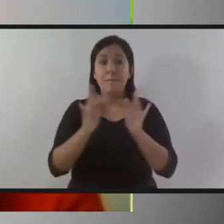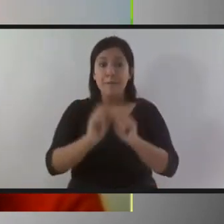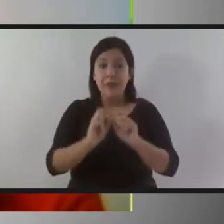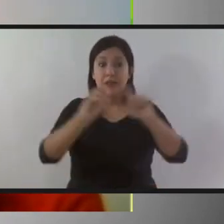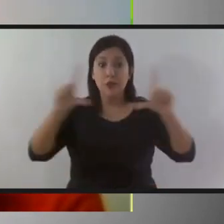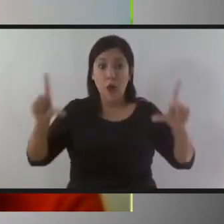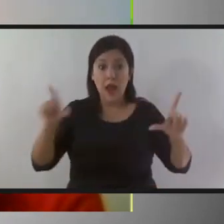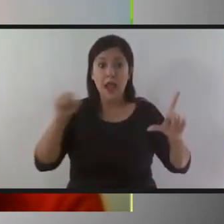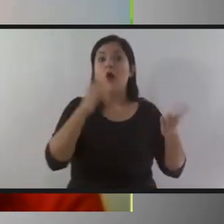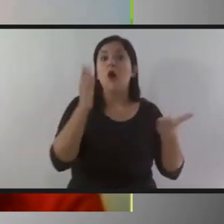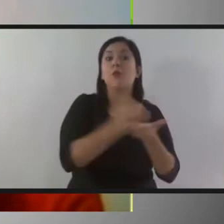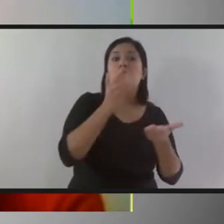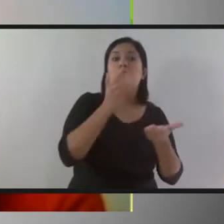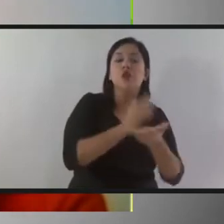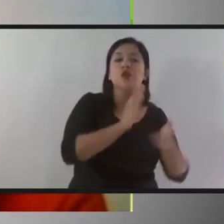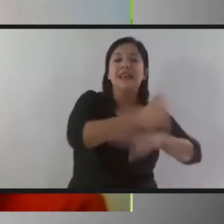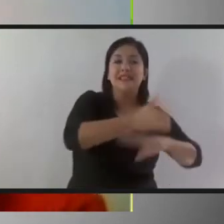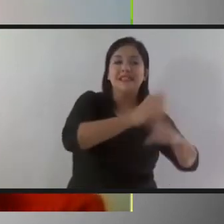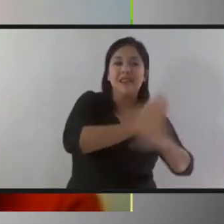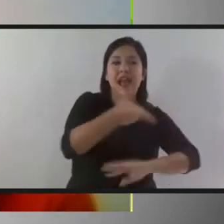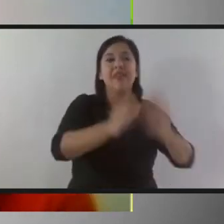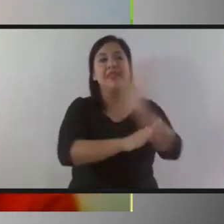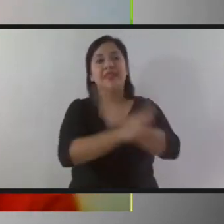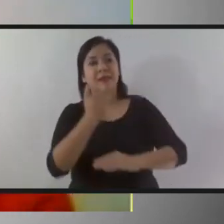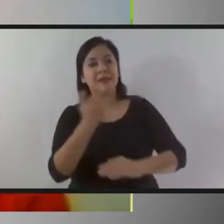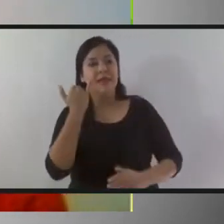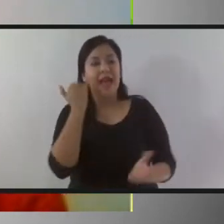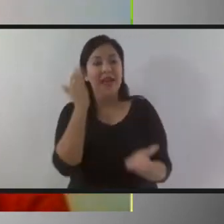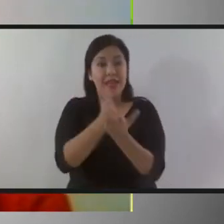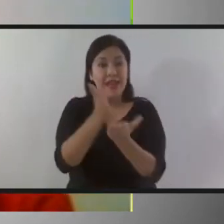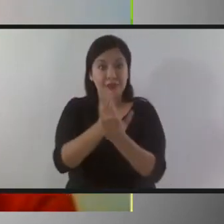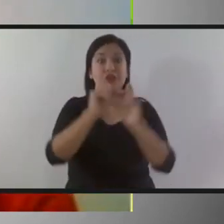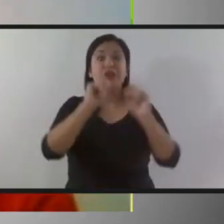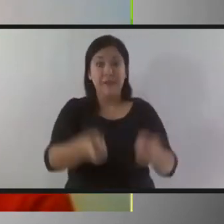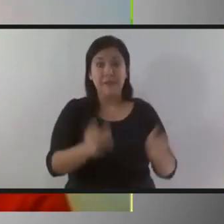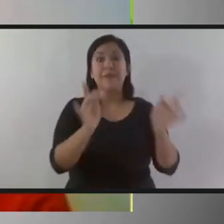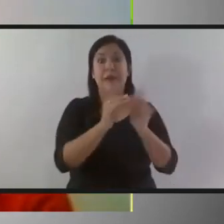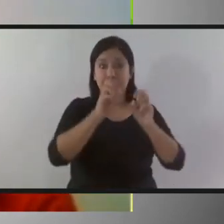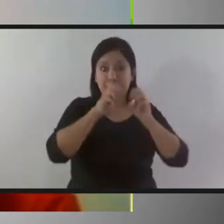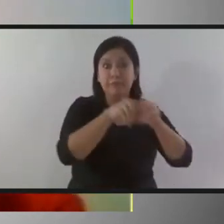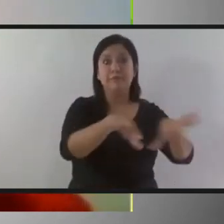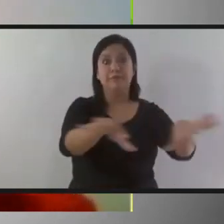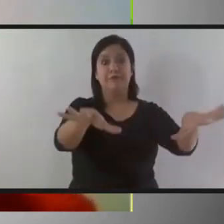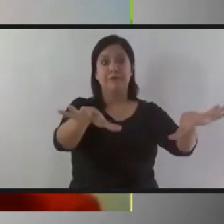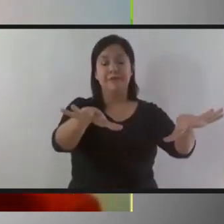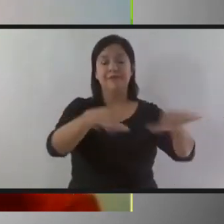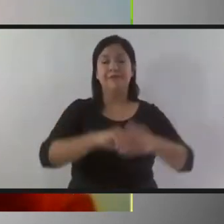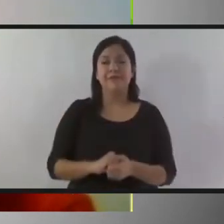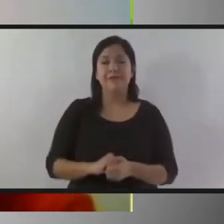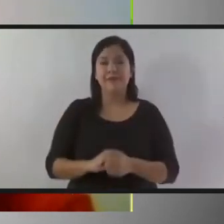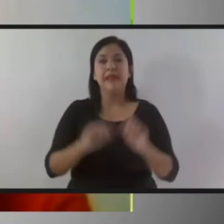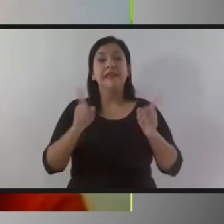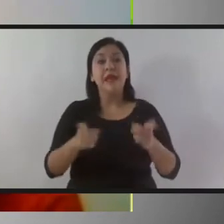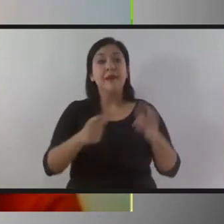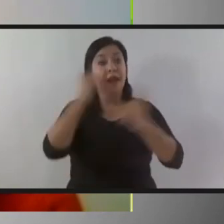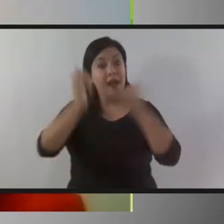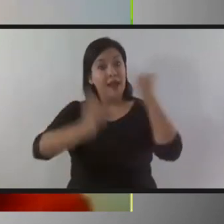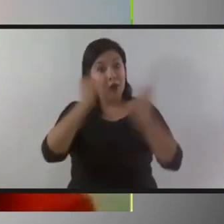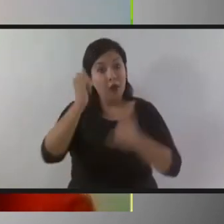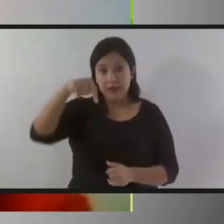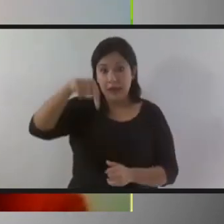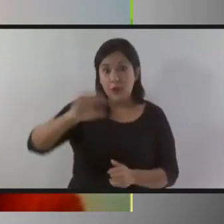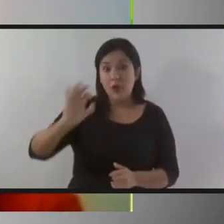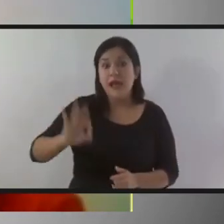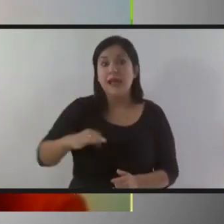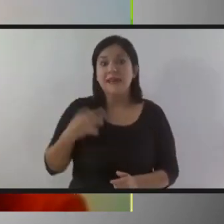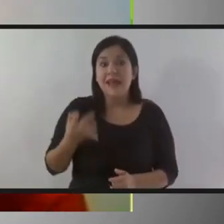accesibilidad, discapacidad y derechos. También les queremos contar y compartir con ustedes que este año